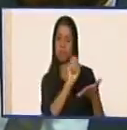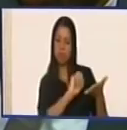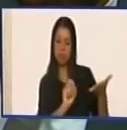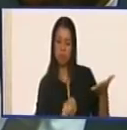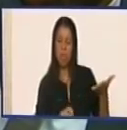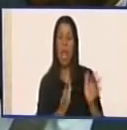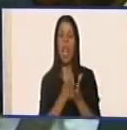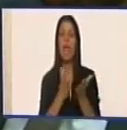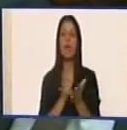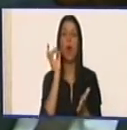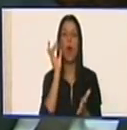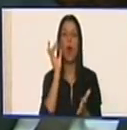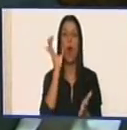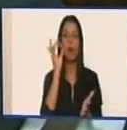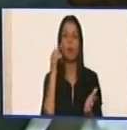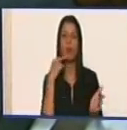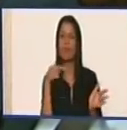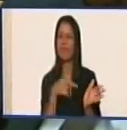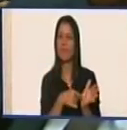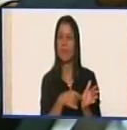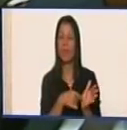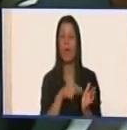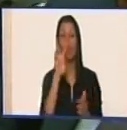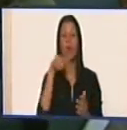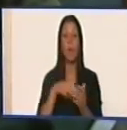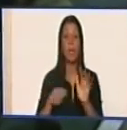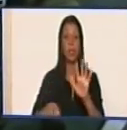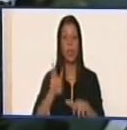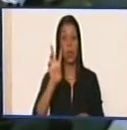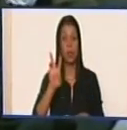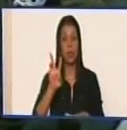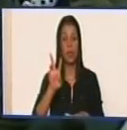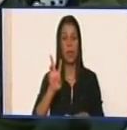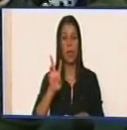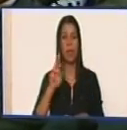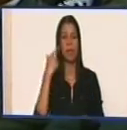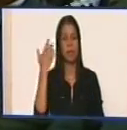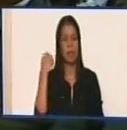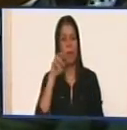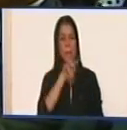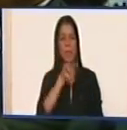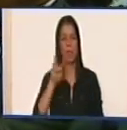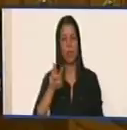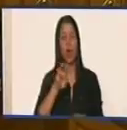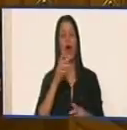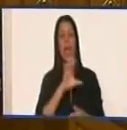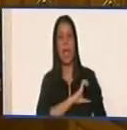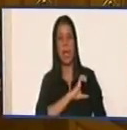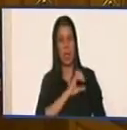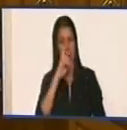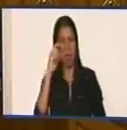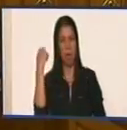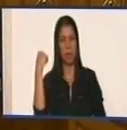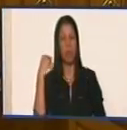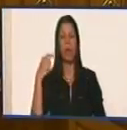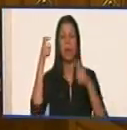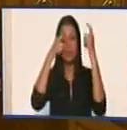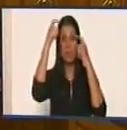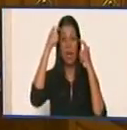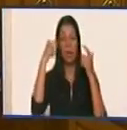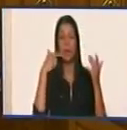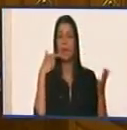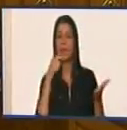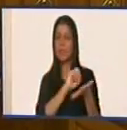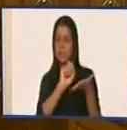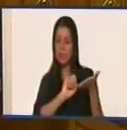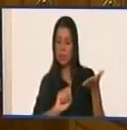y dice lo siguiente, esto es el 22 de enero del 2012, en una entrevista que le hace José Vicente Rangel, y dice Chávez, cito,